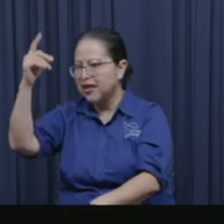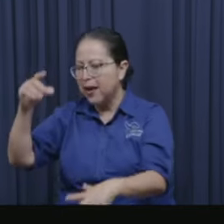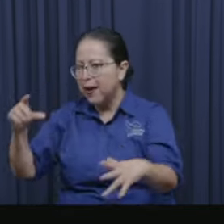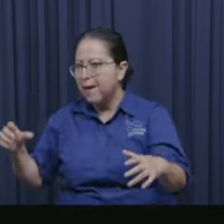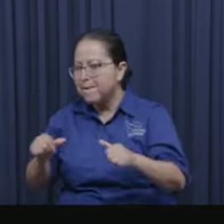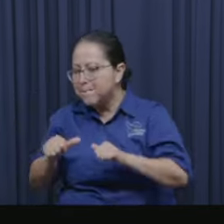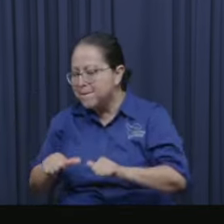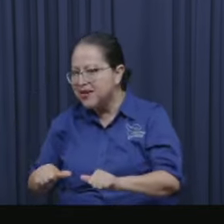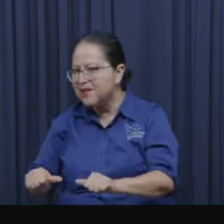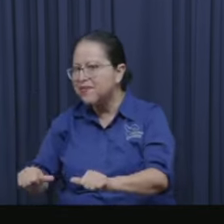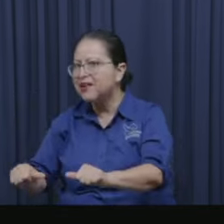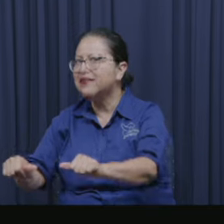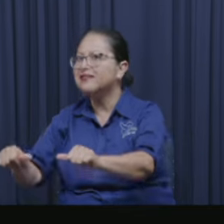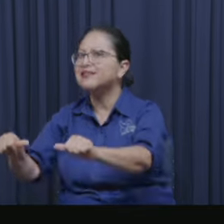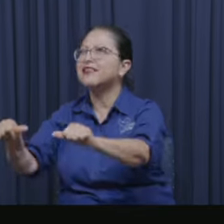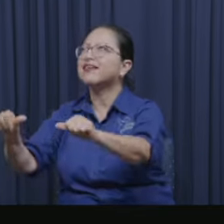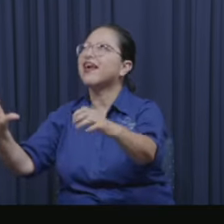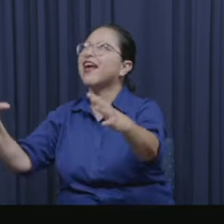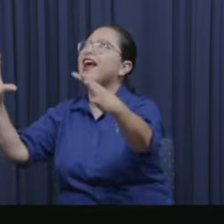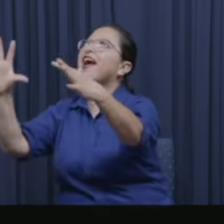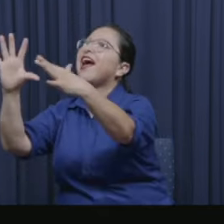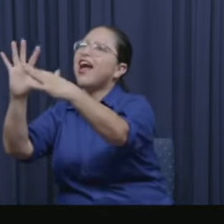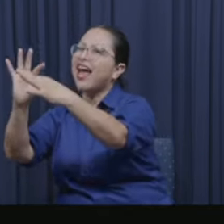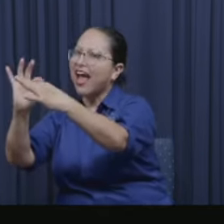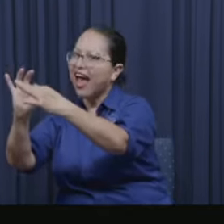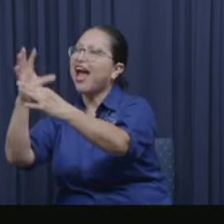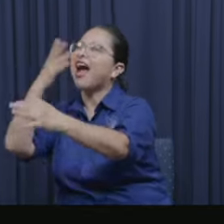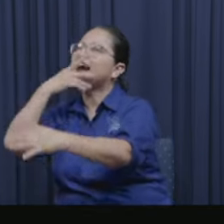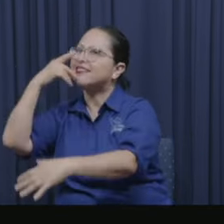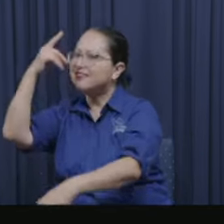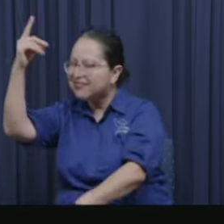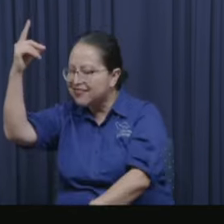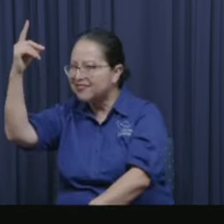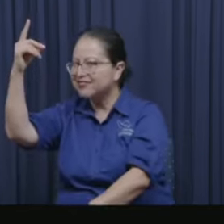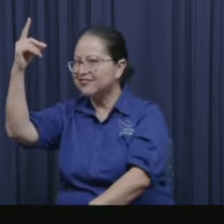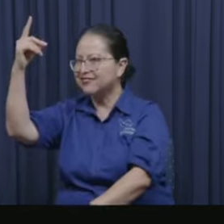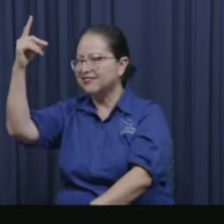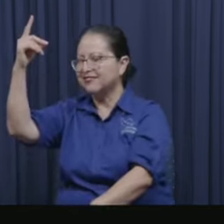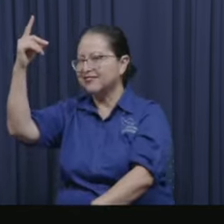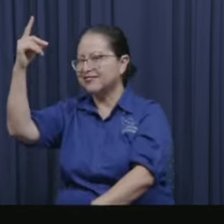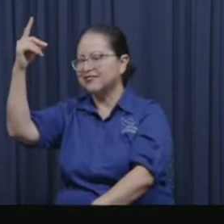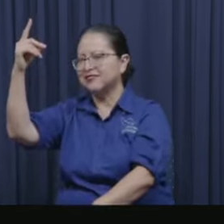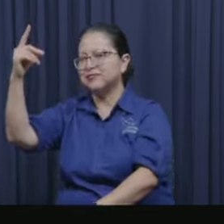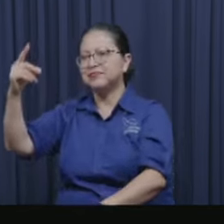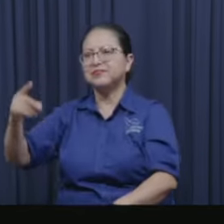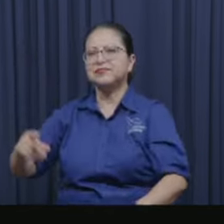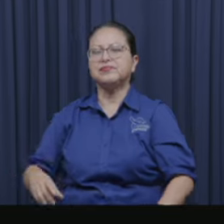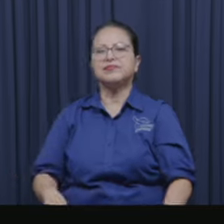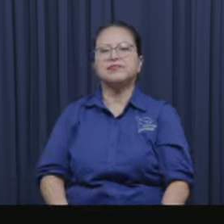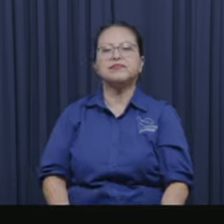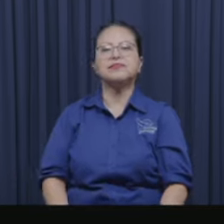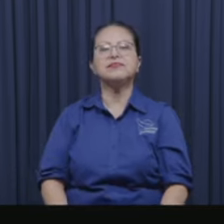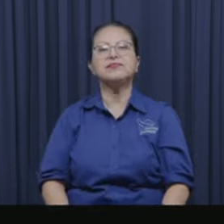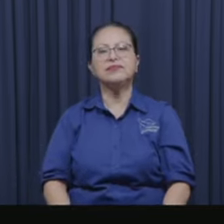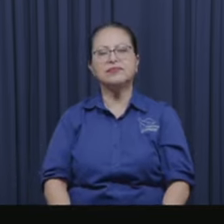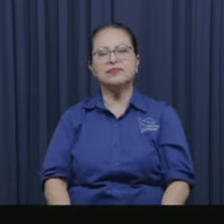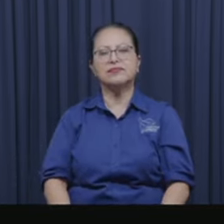permaneced en él es otra Ay Ay Ay qué está pasando aquí se